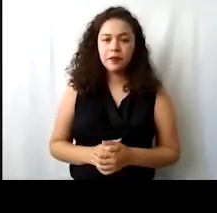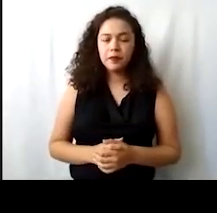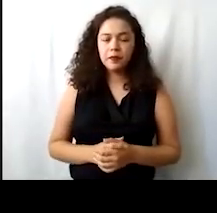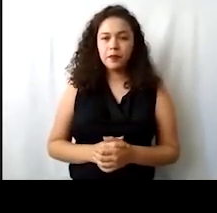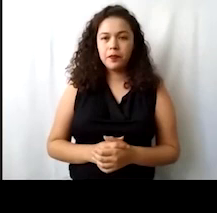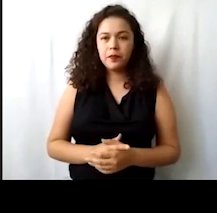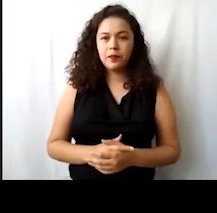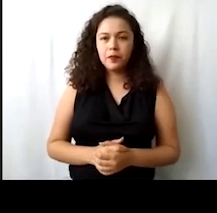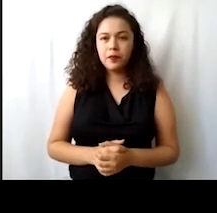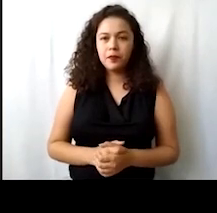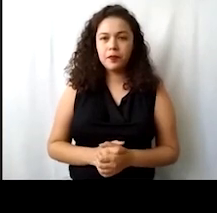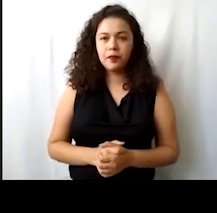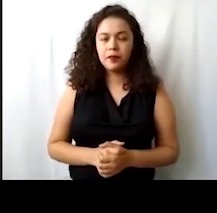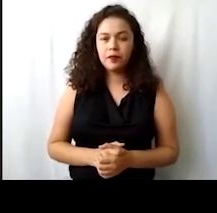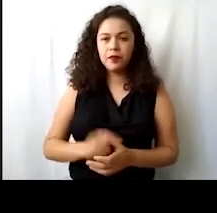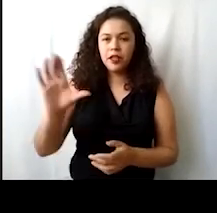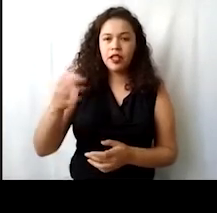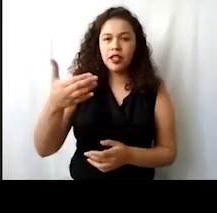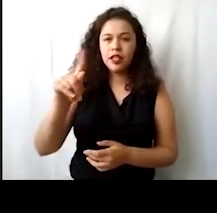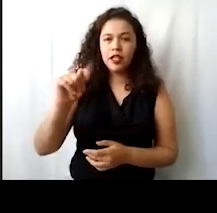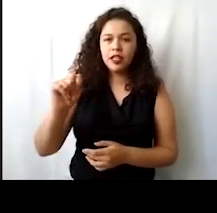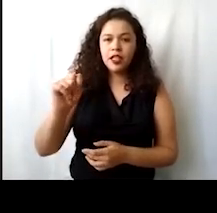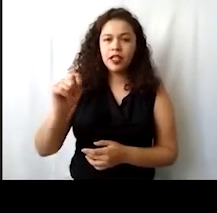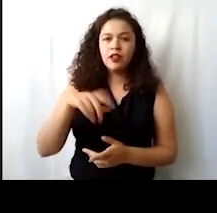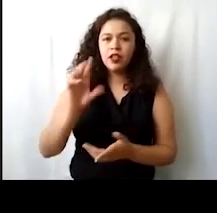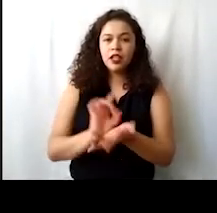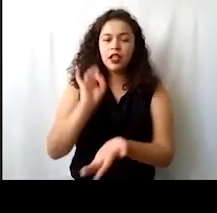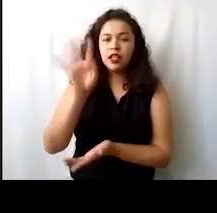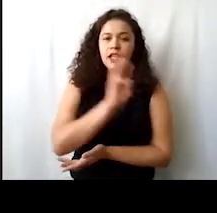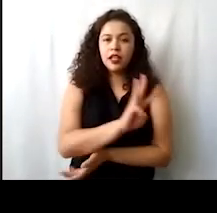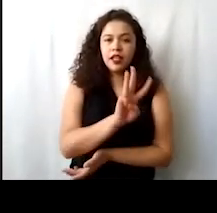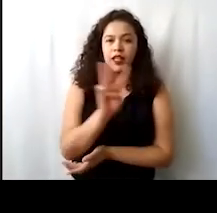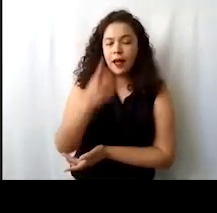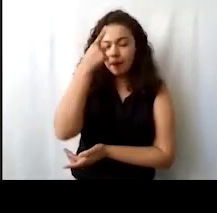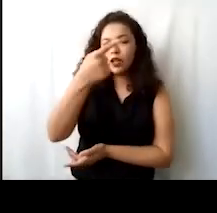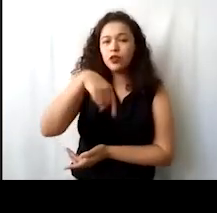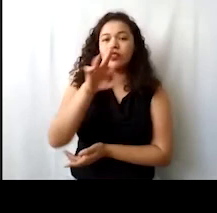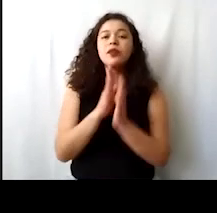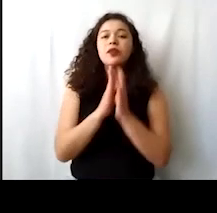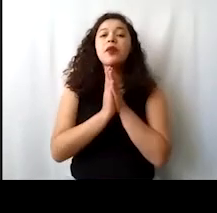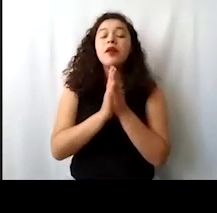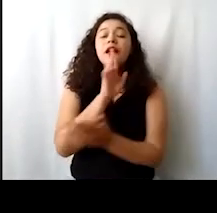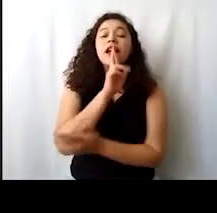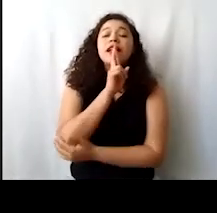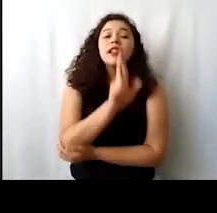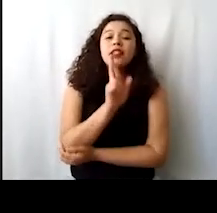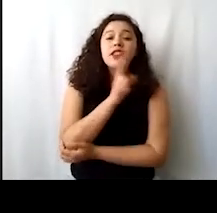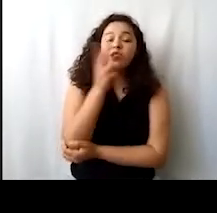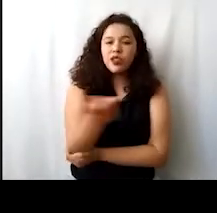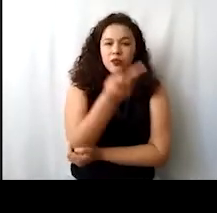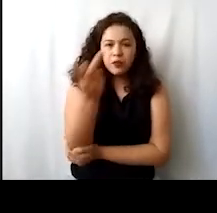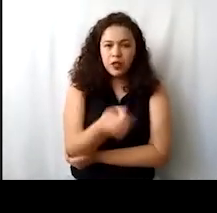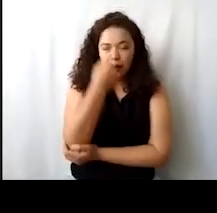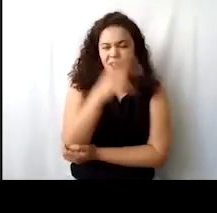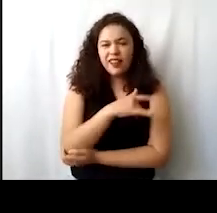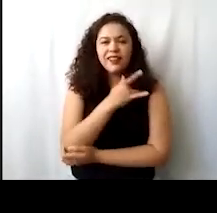En el chat les voy a poner la liga pues, para que nos hagan favor de contestar el cuestionario de satisfacción. Ahí lo tienen